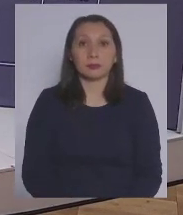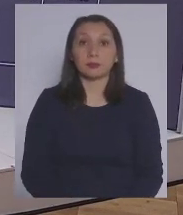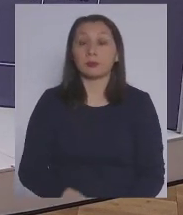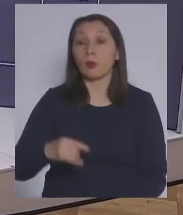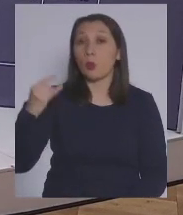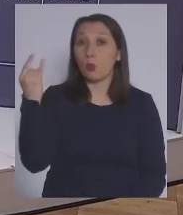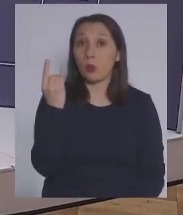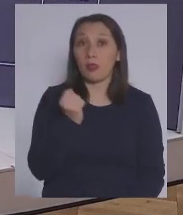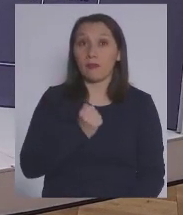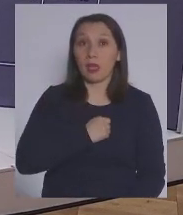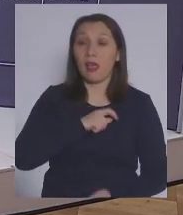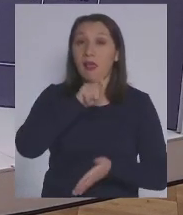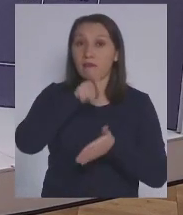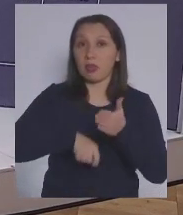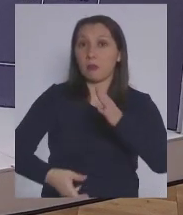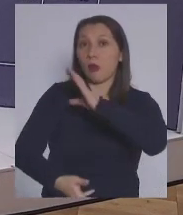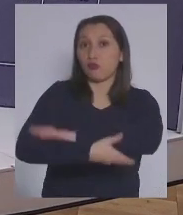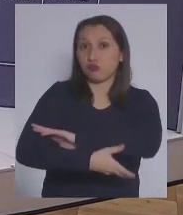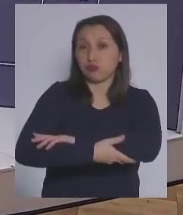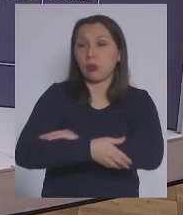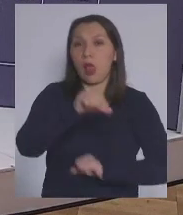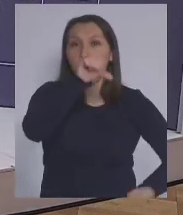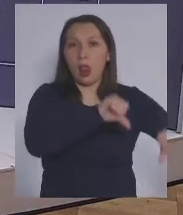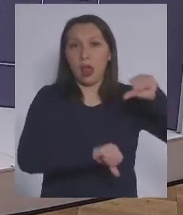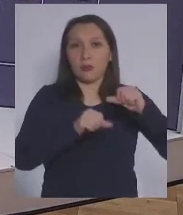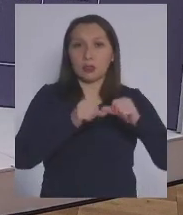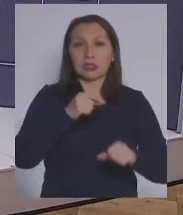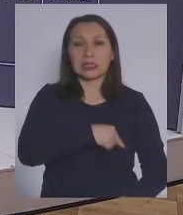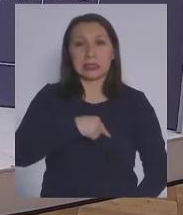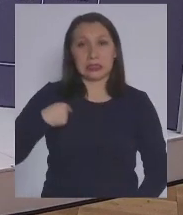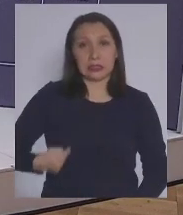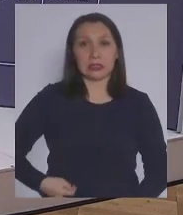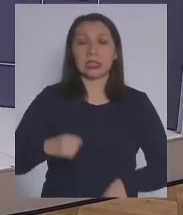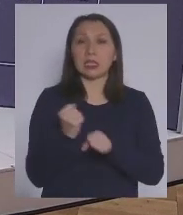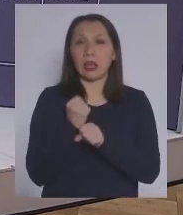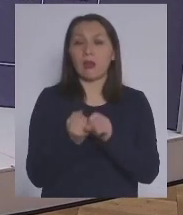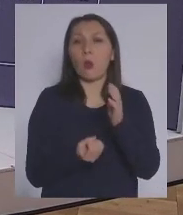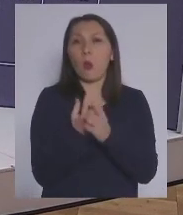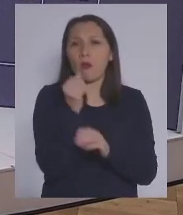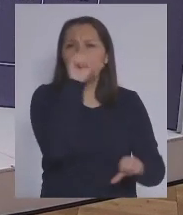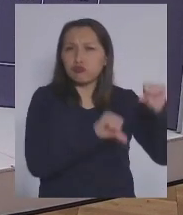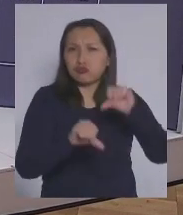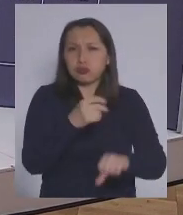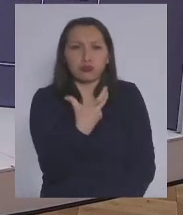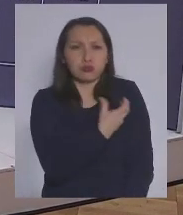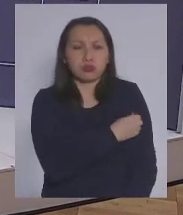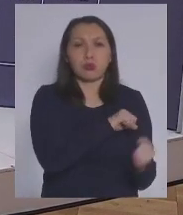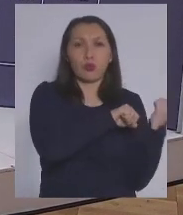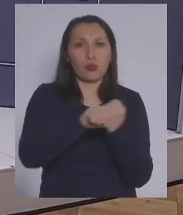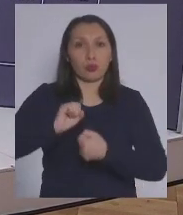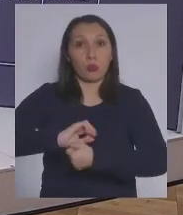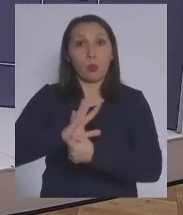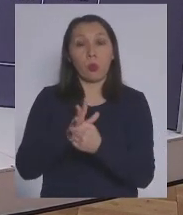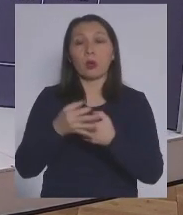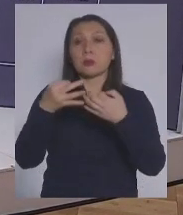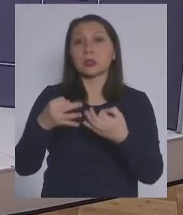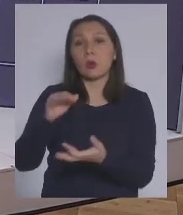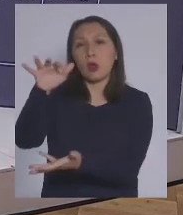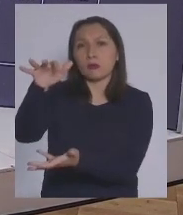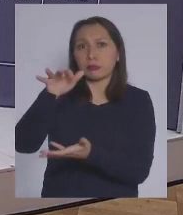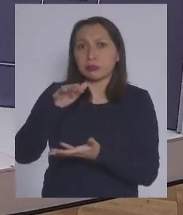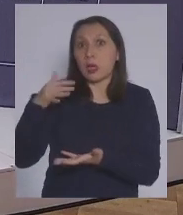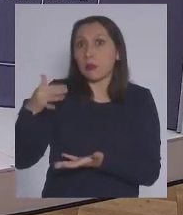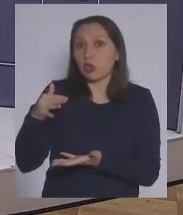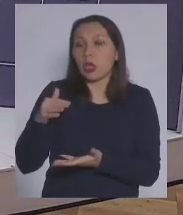universidad católica firmó un convenio con un laboratorio chino que está trabajando en una vacuna contra el coronavirus que aseguraría una cantidad de dosis